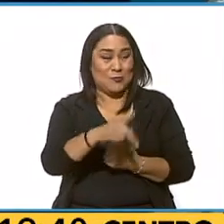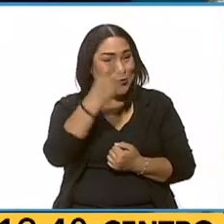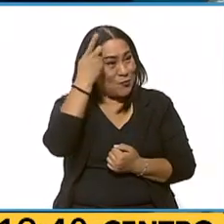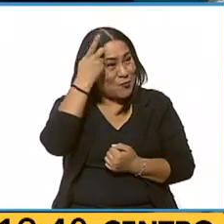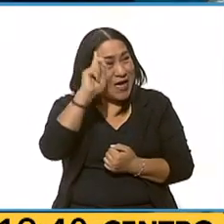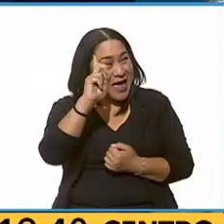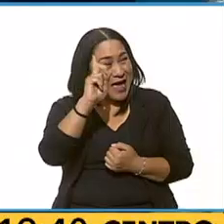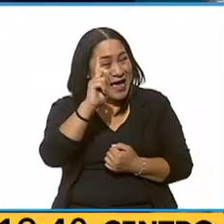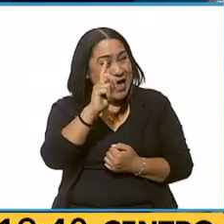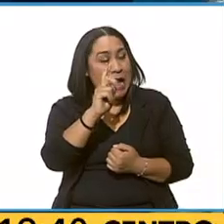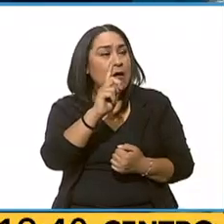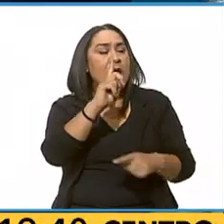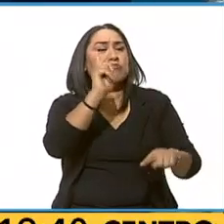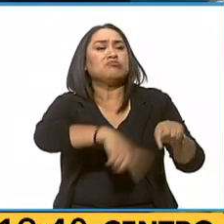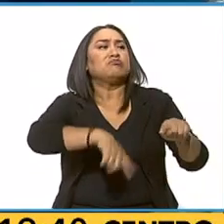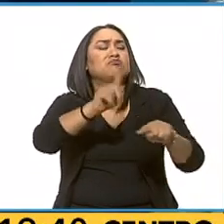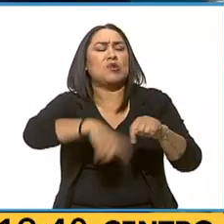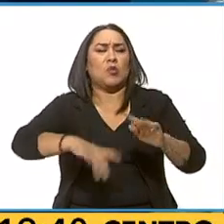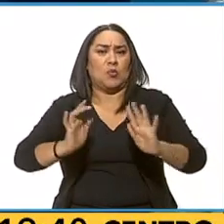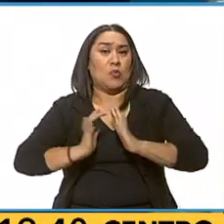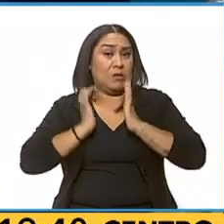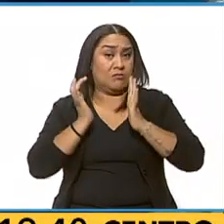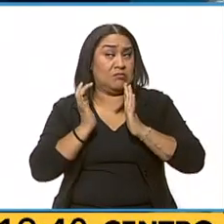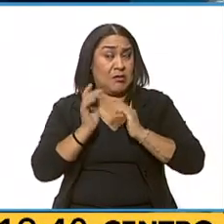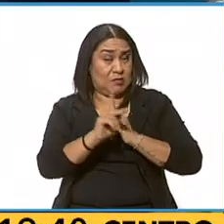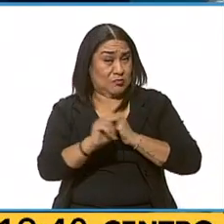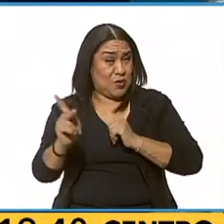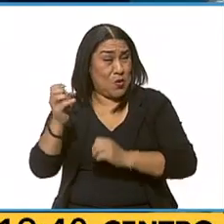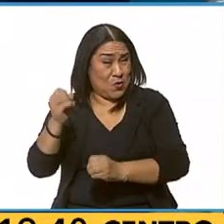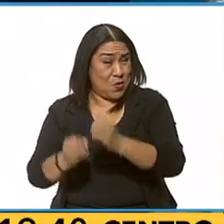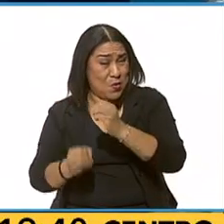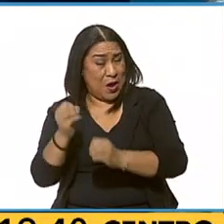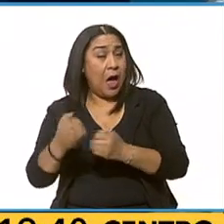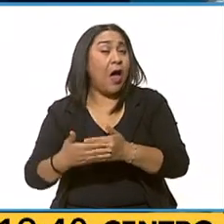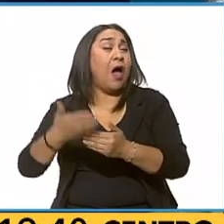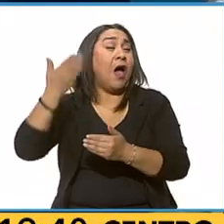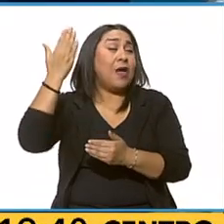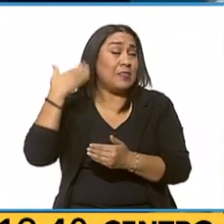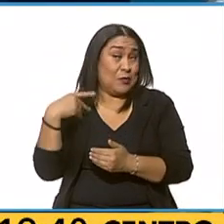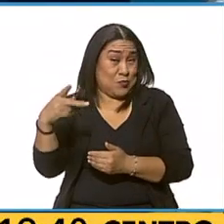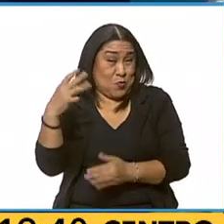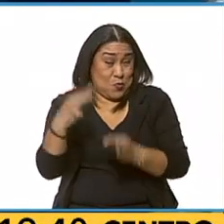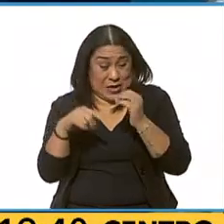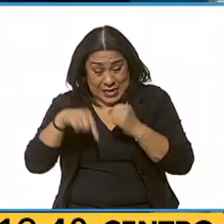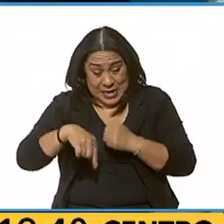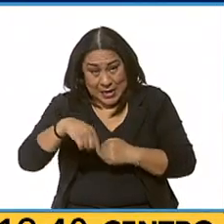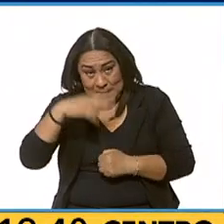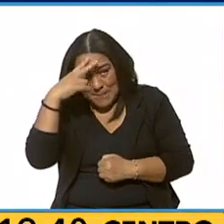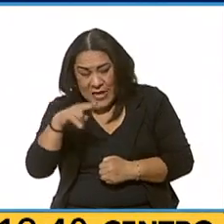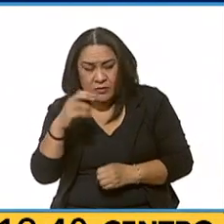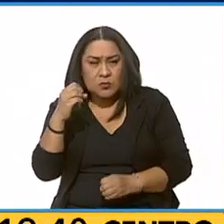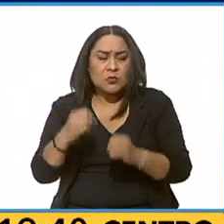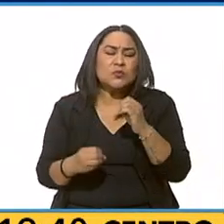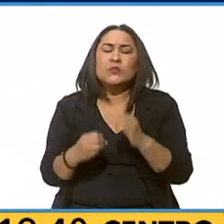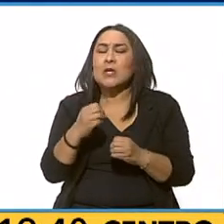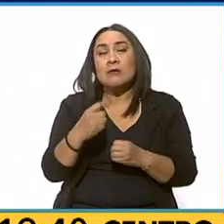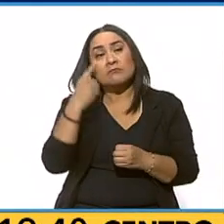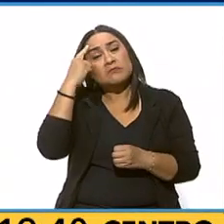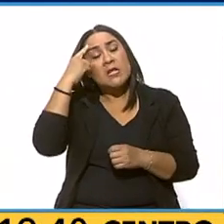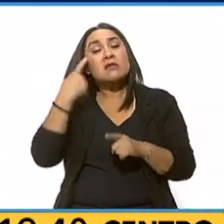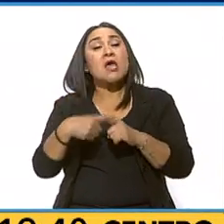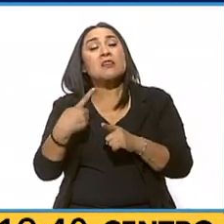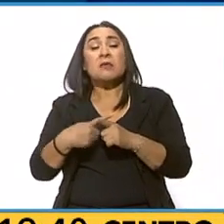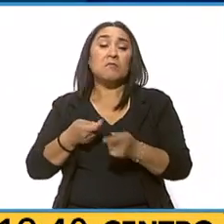propietario, despojarlo. La Corte era, la justicia en México, era un instrumento de